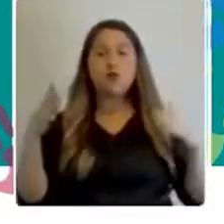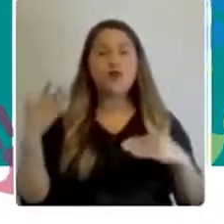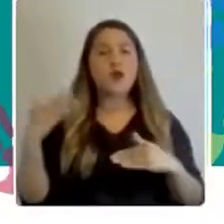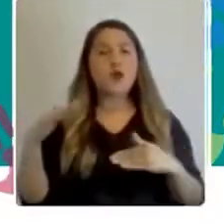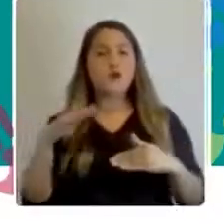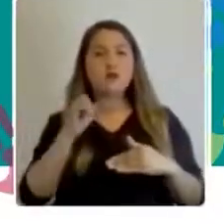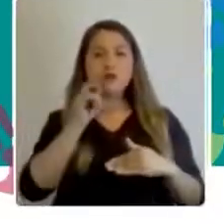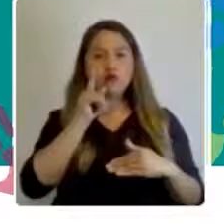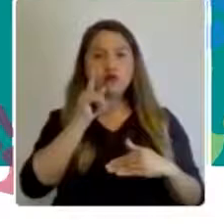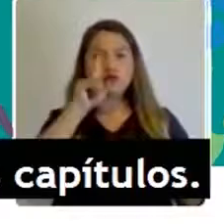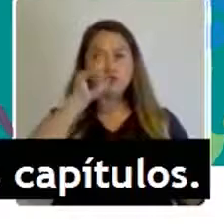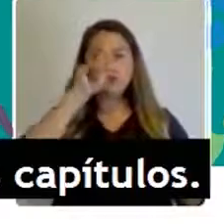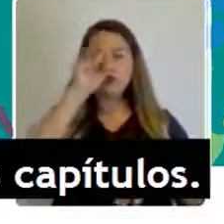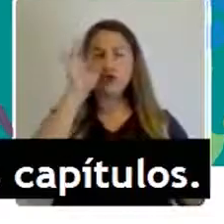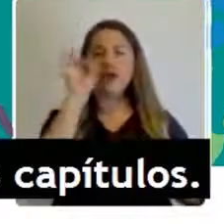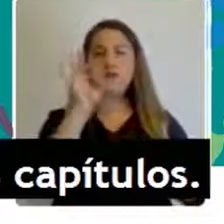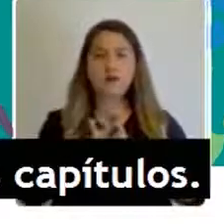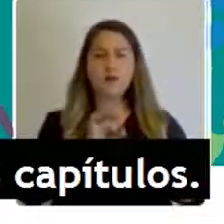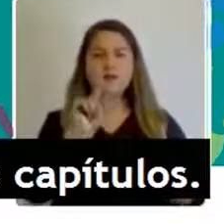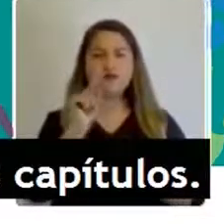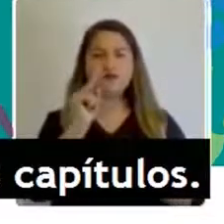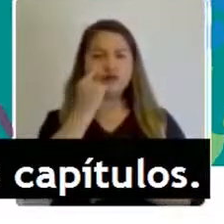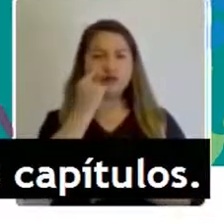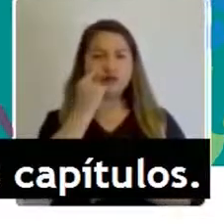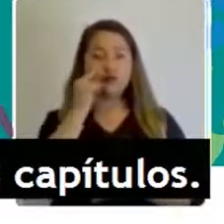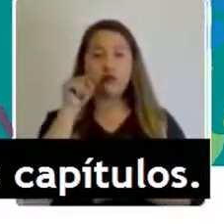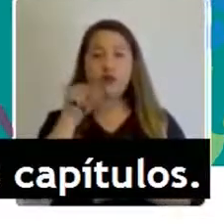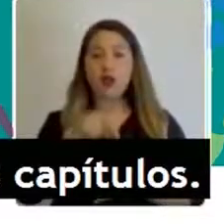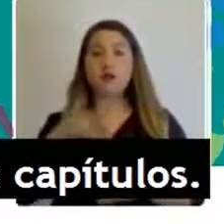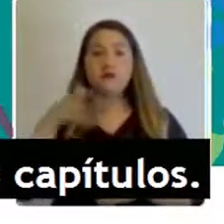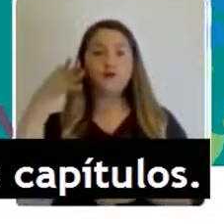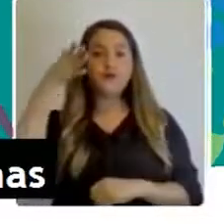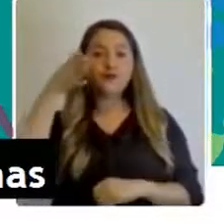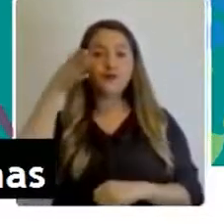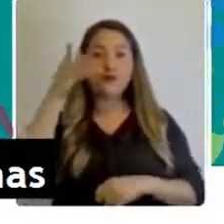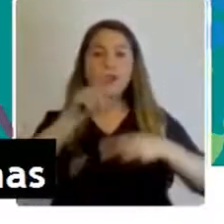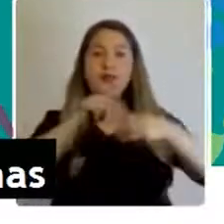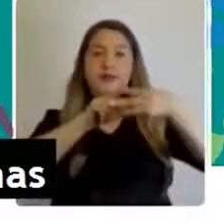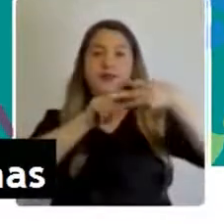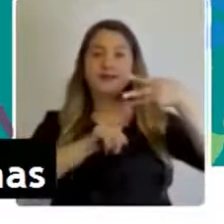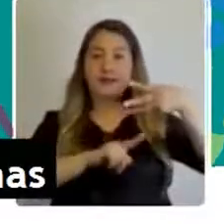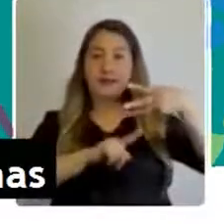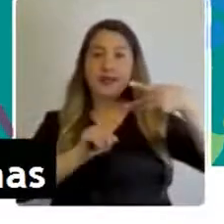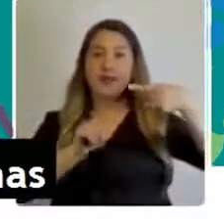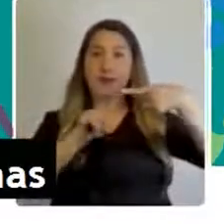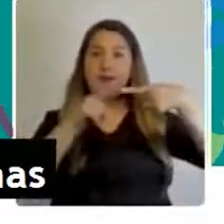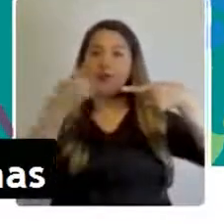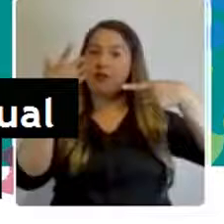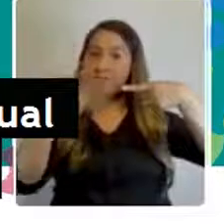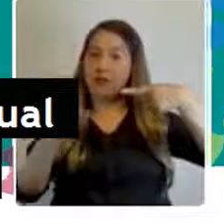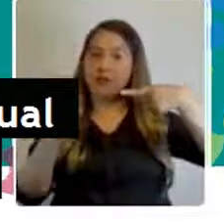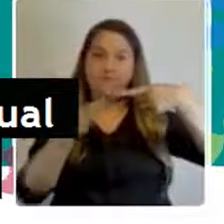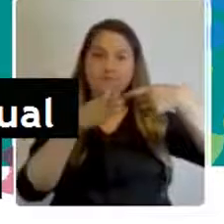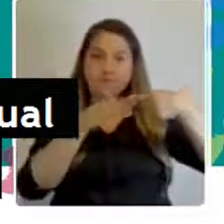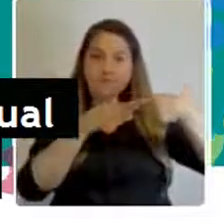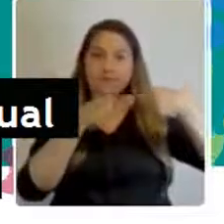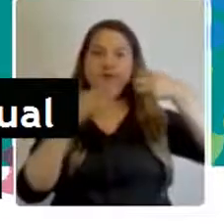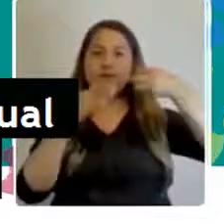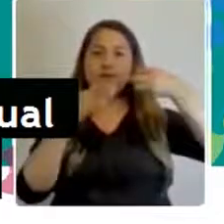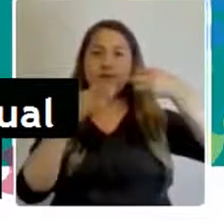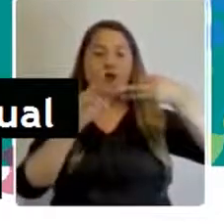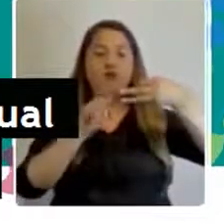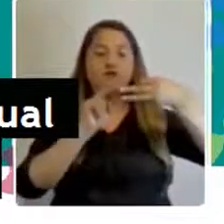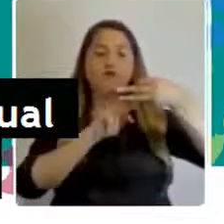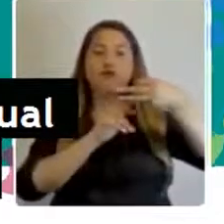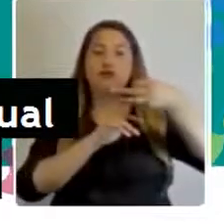poco frecuentes. Este ciclo, ustedes ya lo saben, consta de 3 capítulos. Ya tuvimos el primero hace 2 semanas, donde dimos cuenta